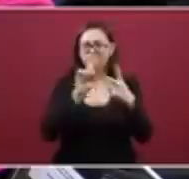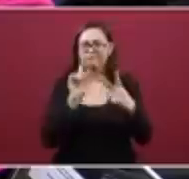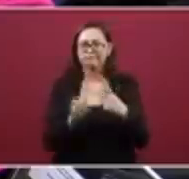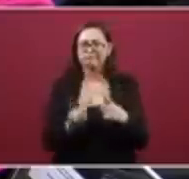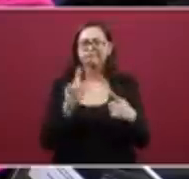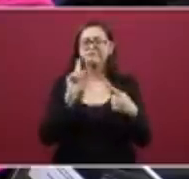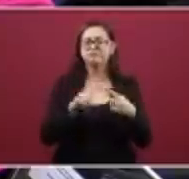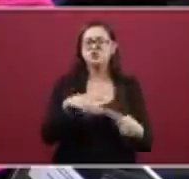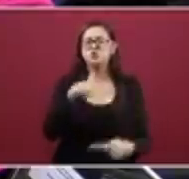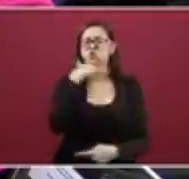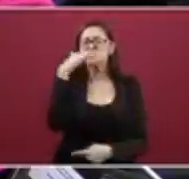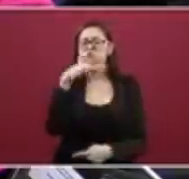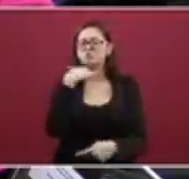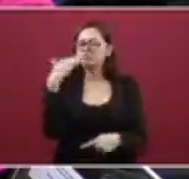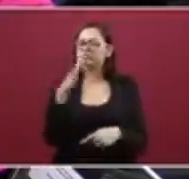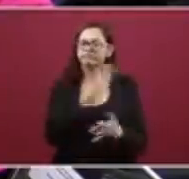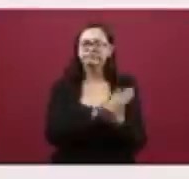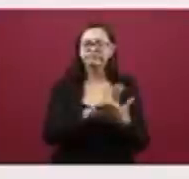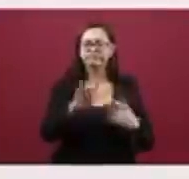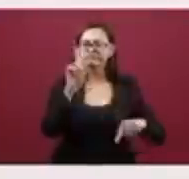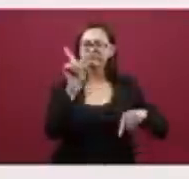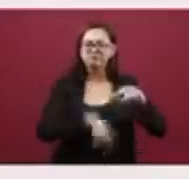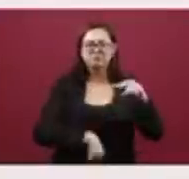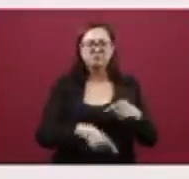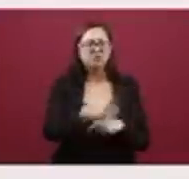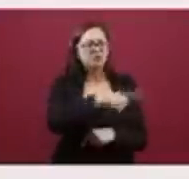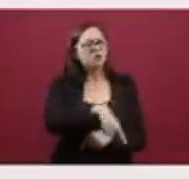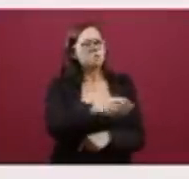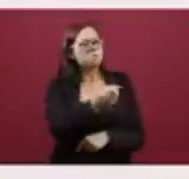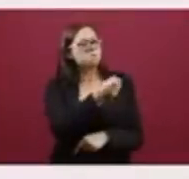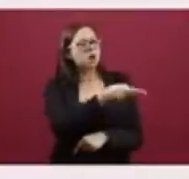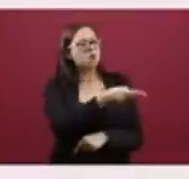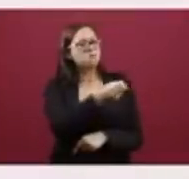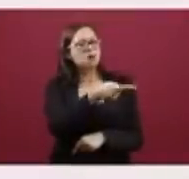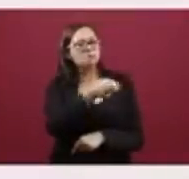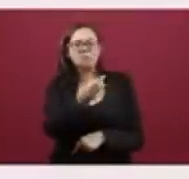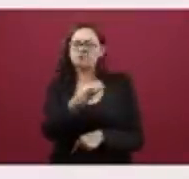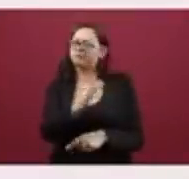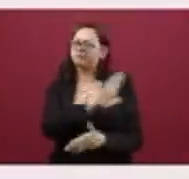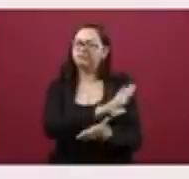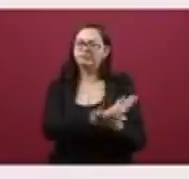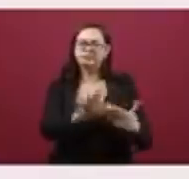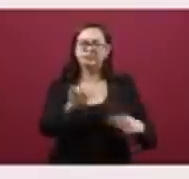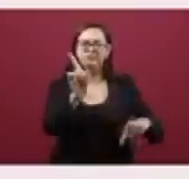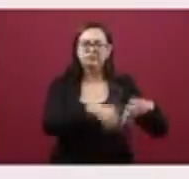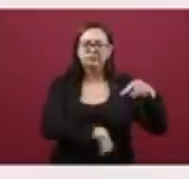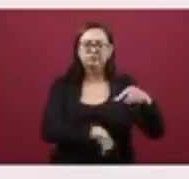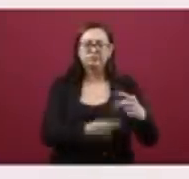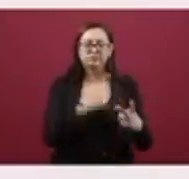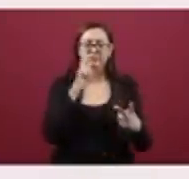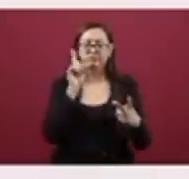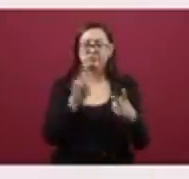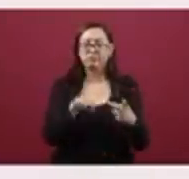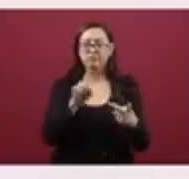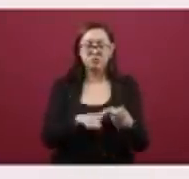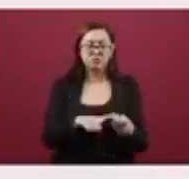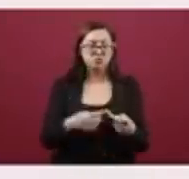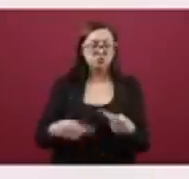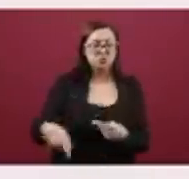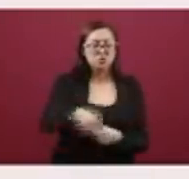corrupción con los privilegios y liberar fondos